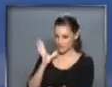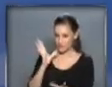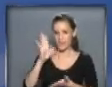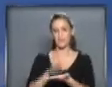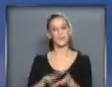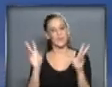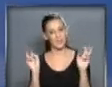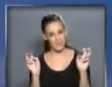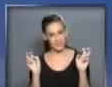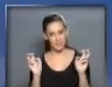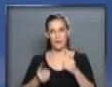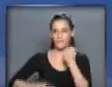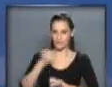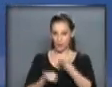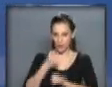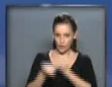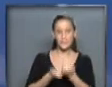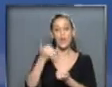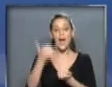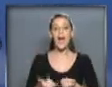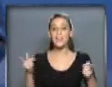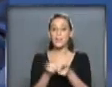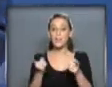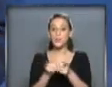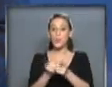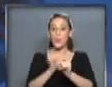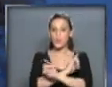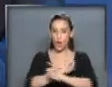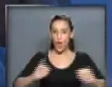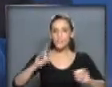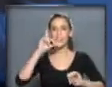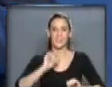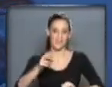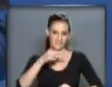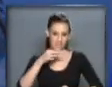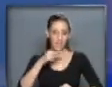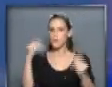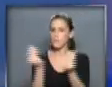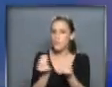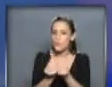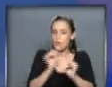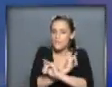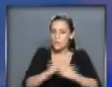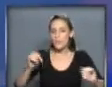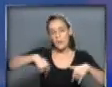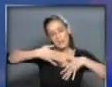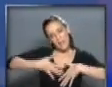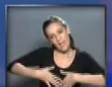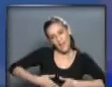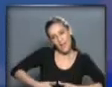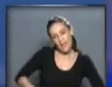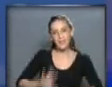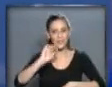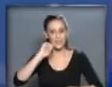en este programa. Tenemos un resumen de noticias de viernes con toda la información, un poquito más relajado, con